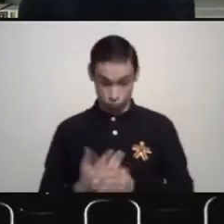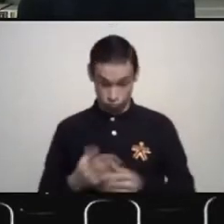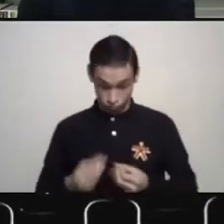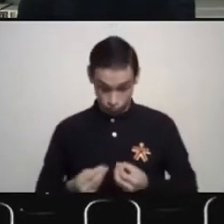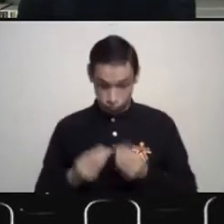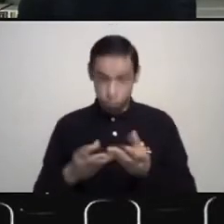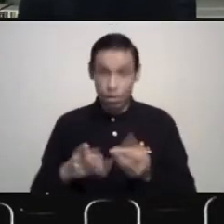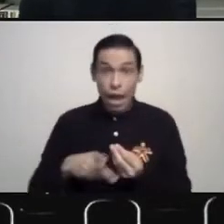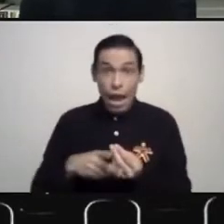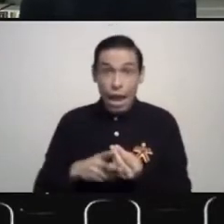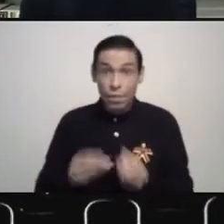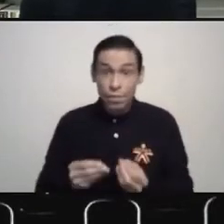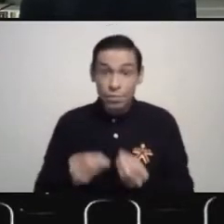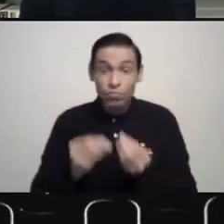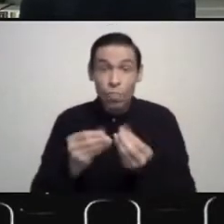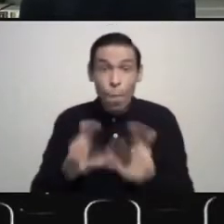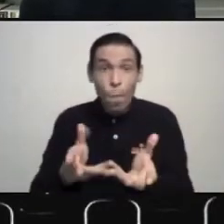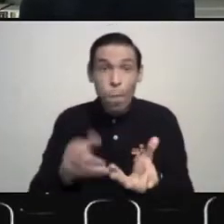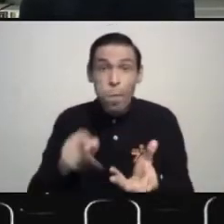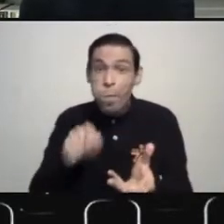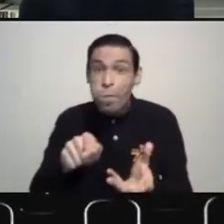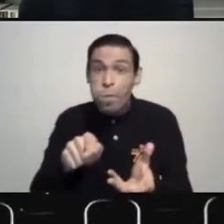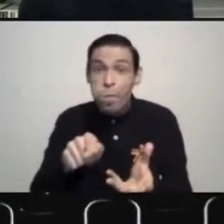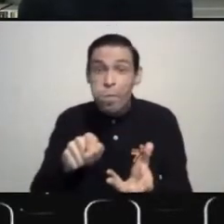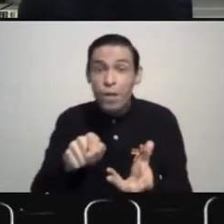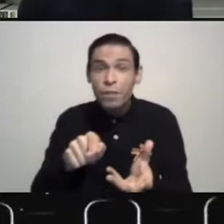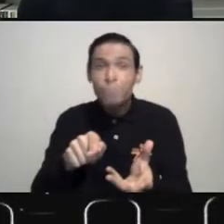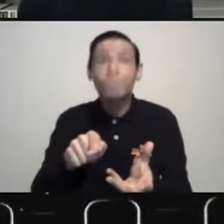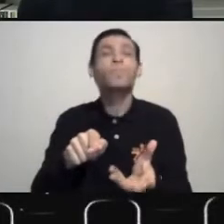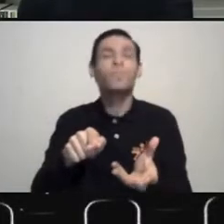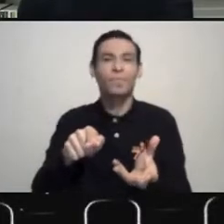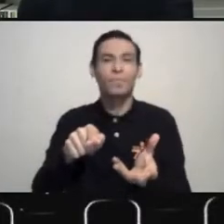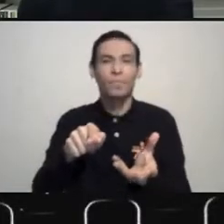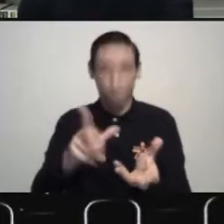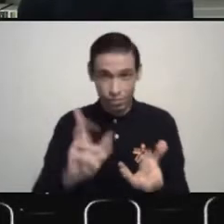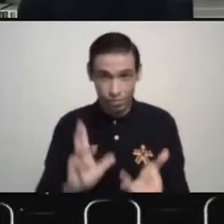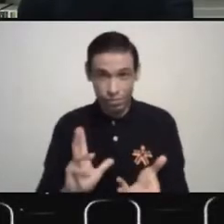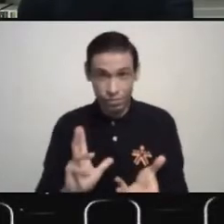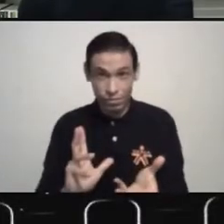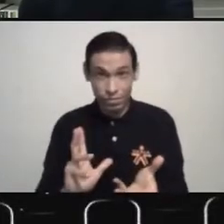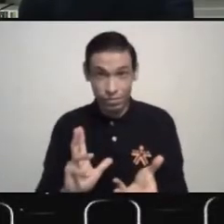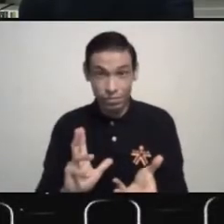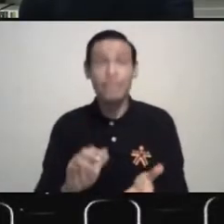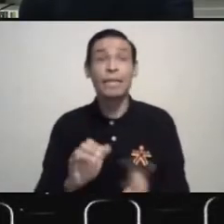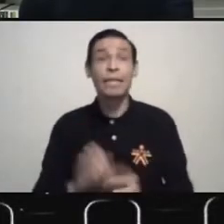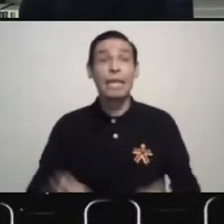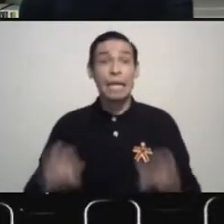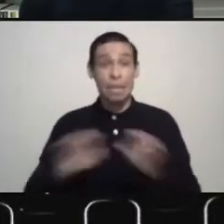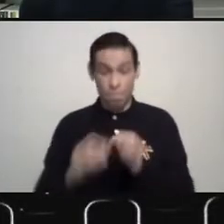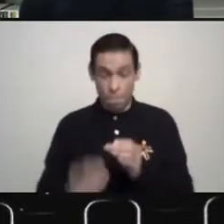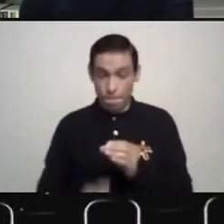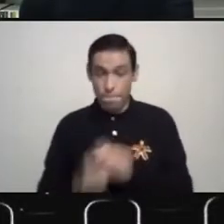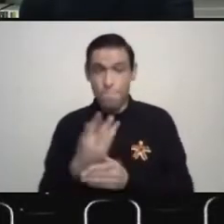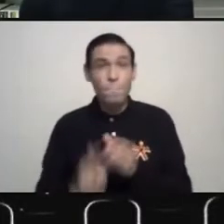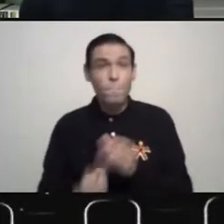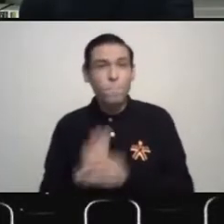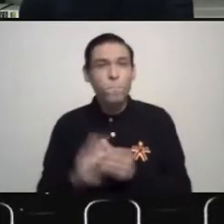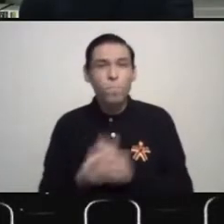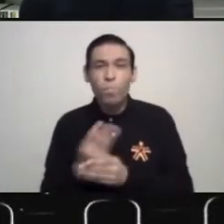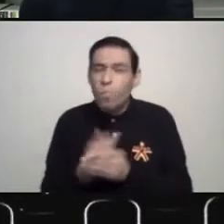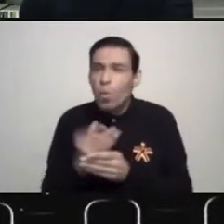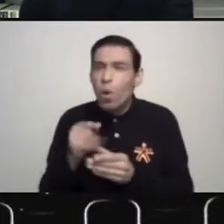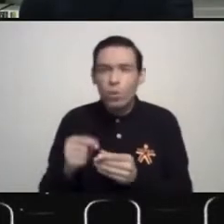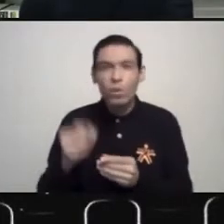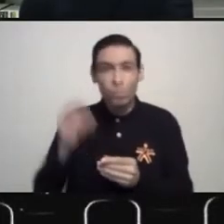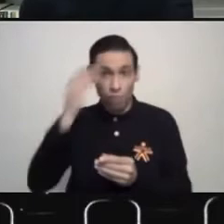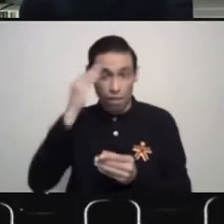nada sirve ponerle una llave Bristol cuando el otro dice, ay, ¿esta mierda qué es?, ¿no? Entonces, creo que es como así